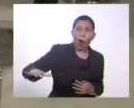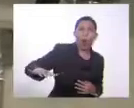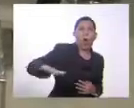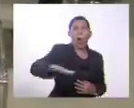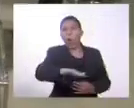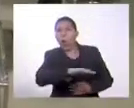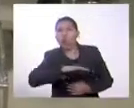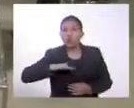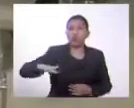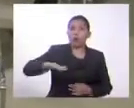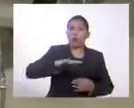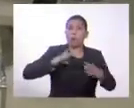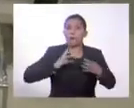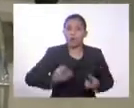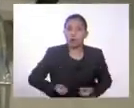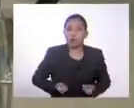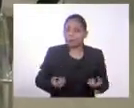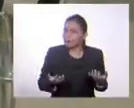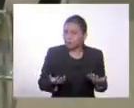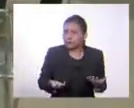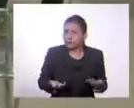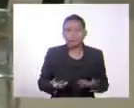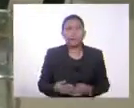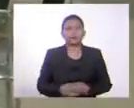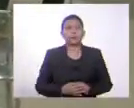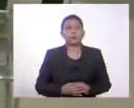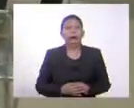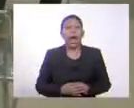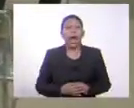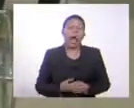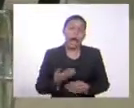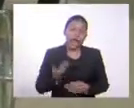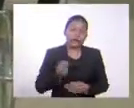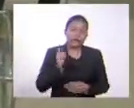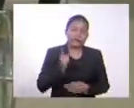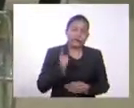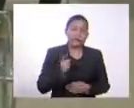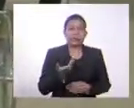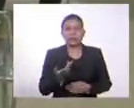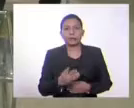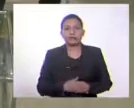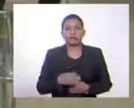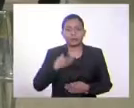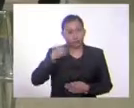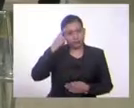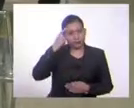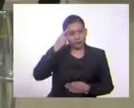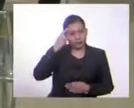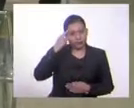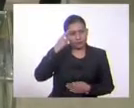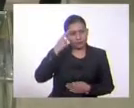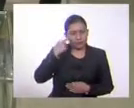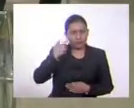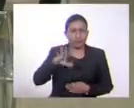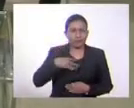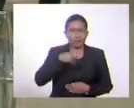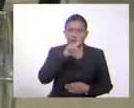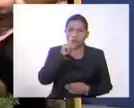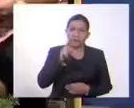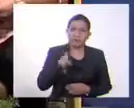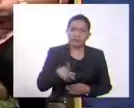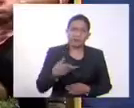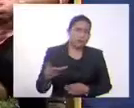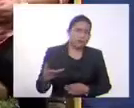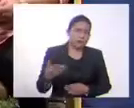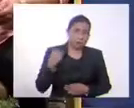mencionando, Candy, también se me viene a la mente una pregunta que creo que es crucial e importante. ¿Qué pasa si el Ejecutivo, Candy, en